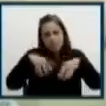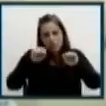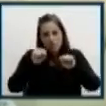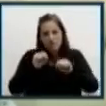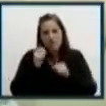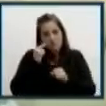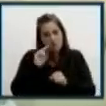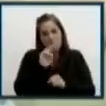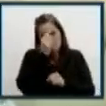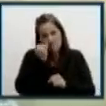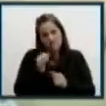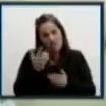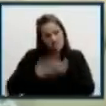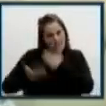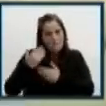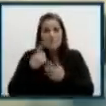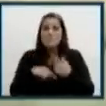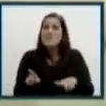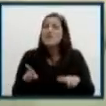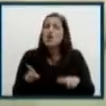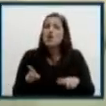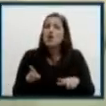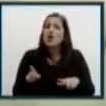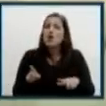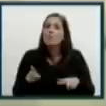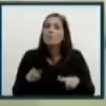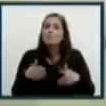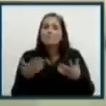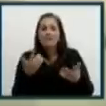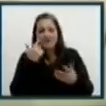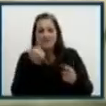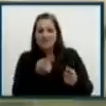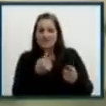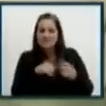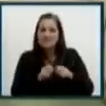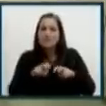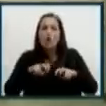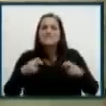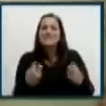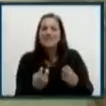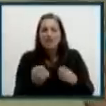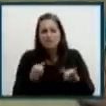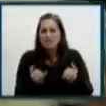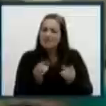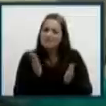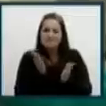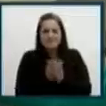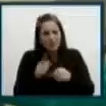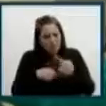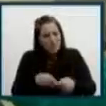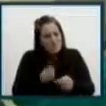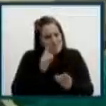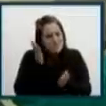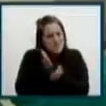¿no? Sino que... Igual tirás alguna, igual pasás una factura, estamos sentados en el hall, ya terminó, igual tirás una.